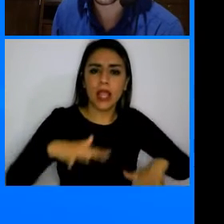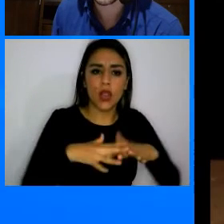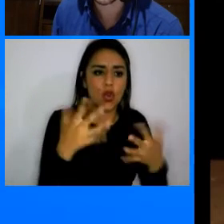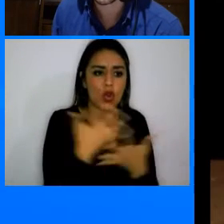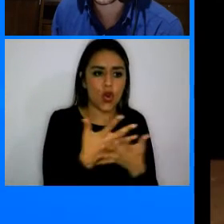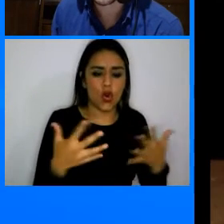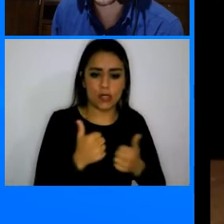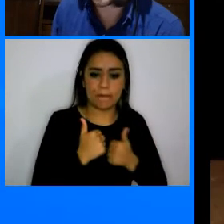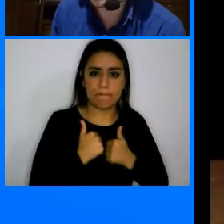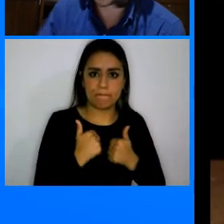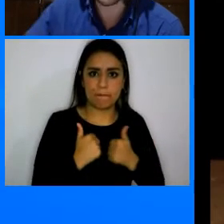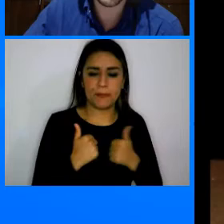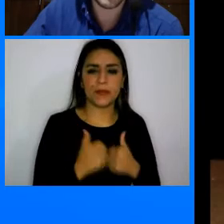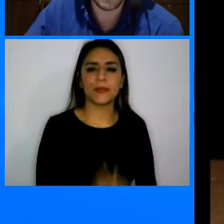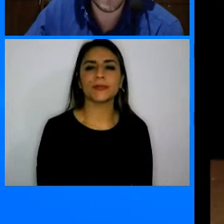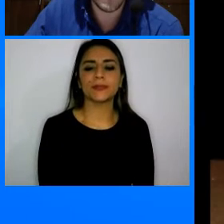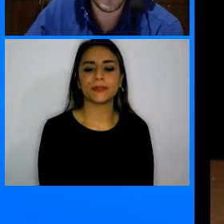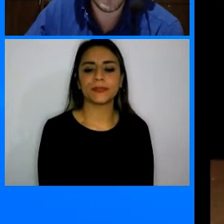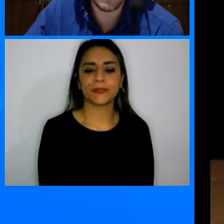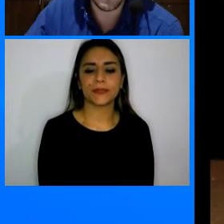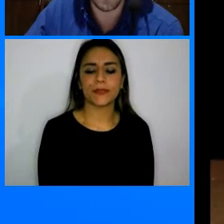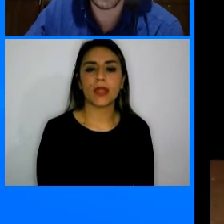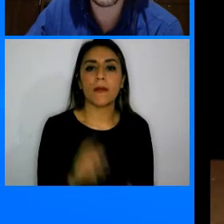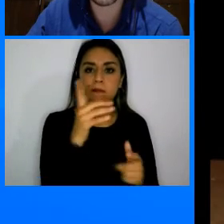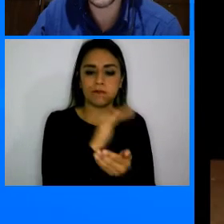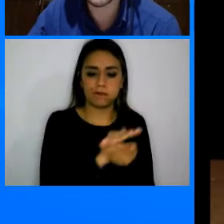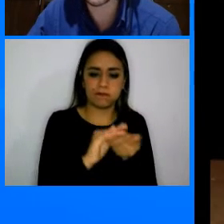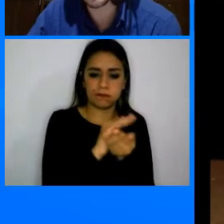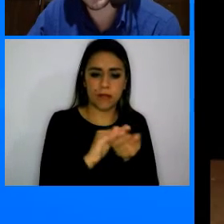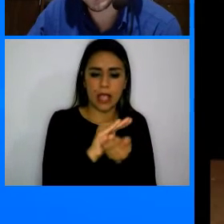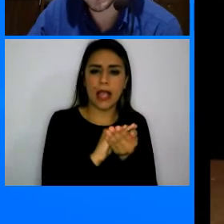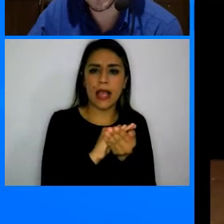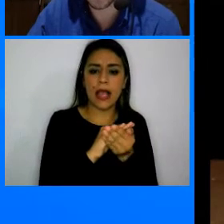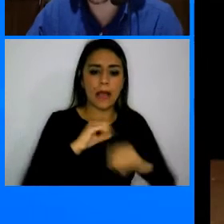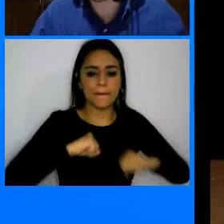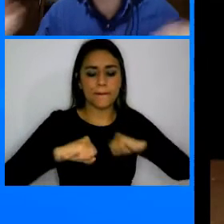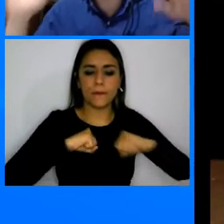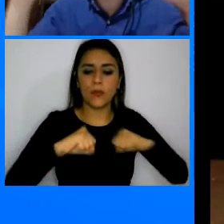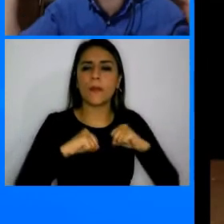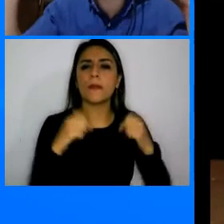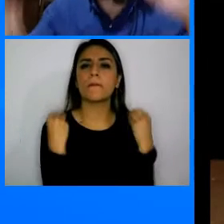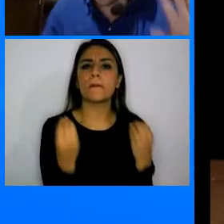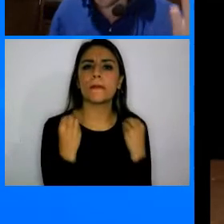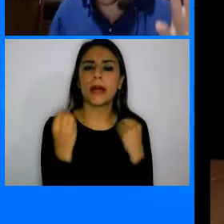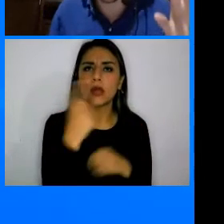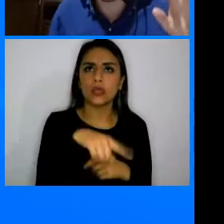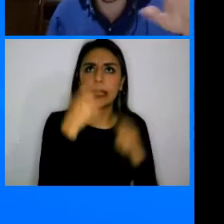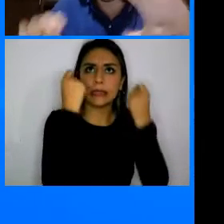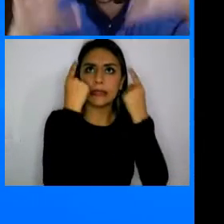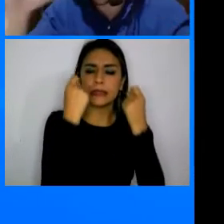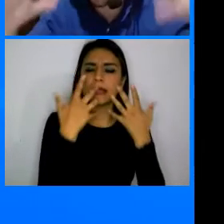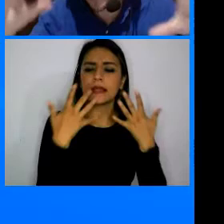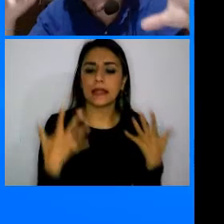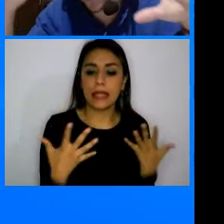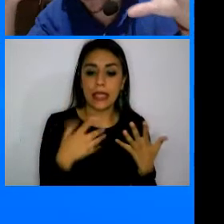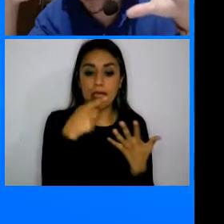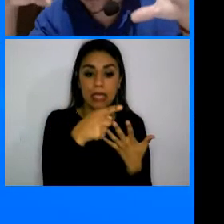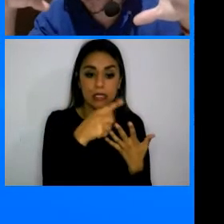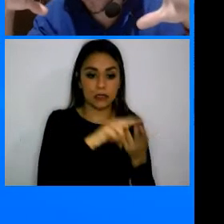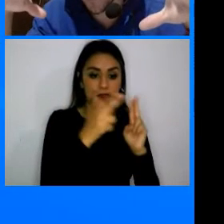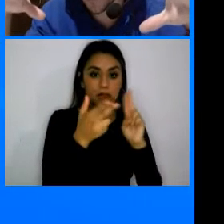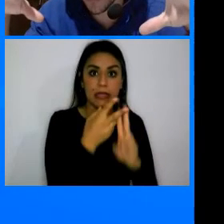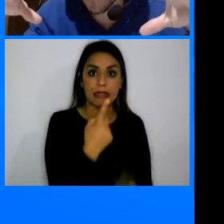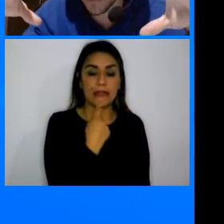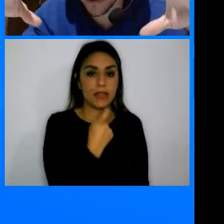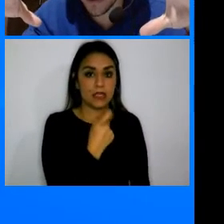mismo. Aquí les voy a presentar una pequeña animación para que ustedes entiendan una cosa, y es que estas piezas tan complejas como la